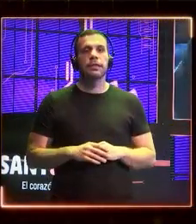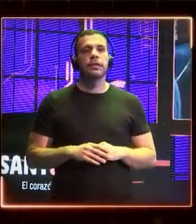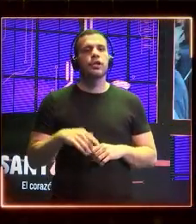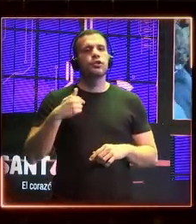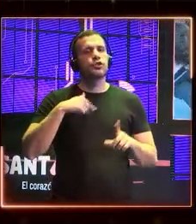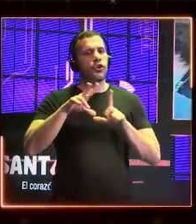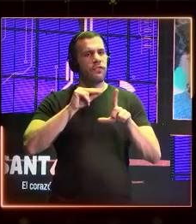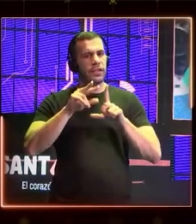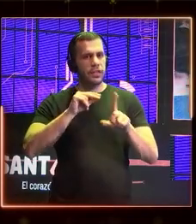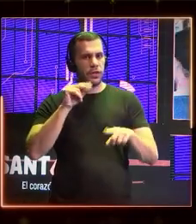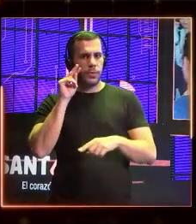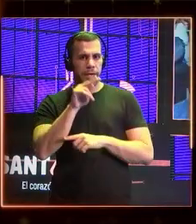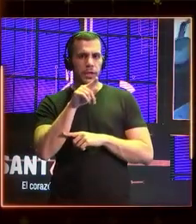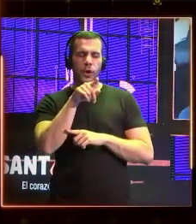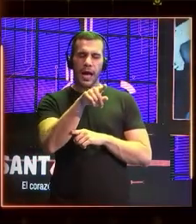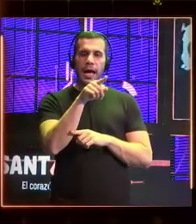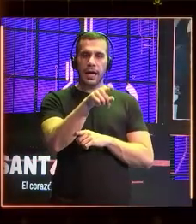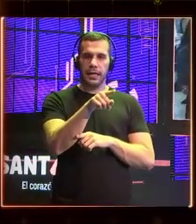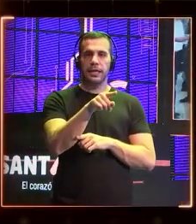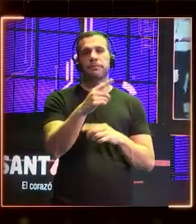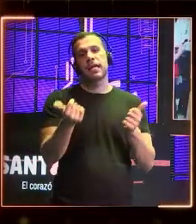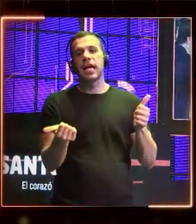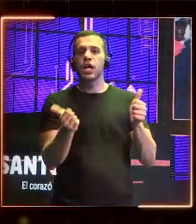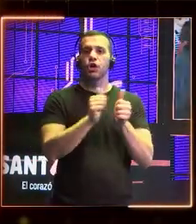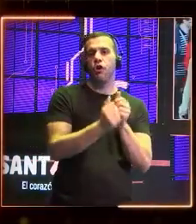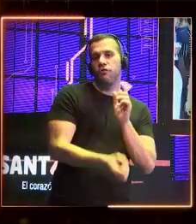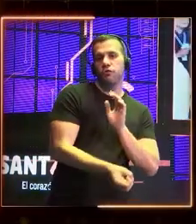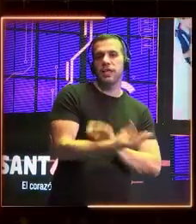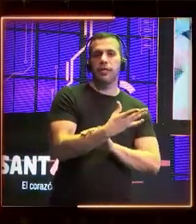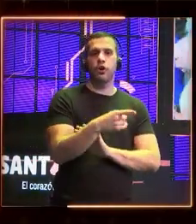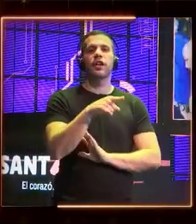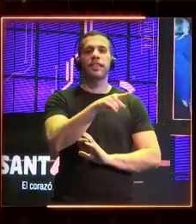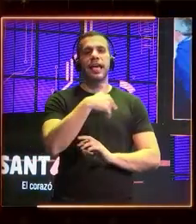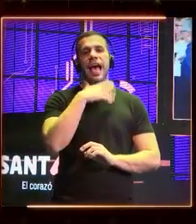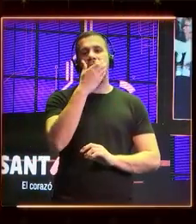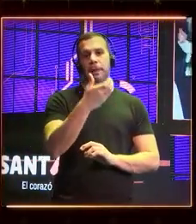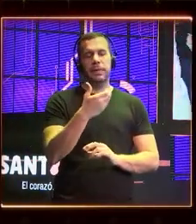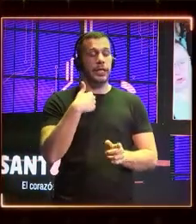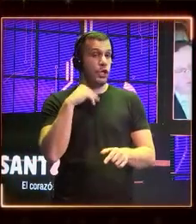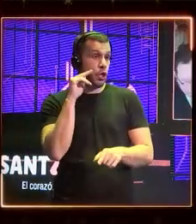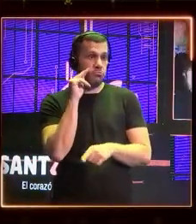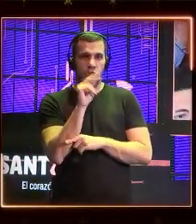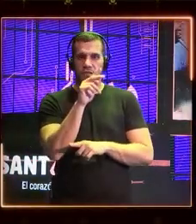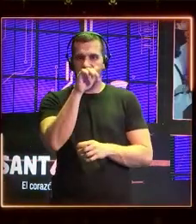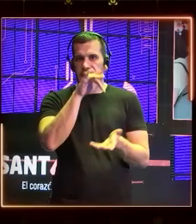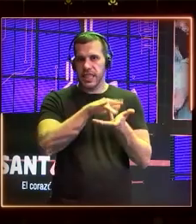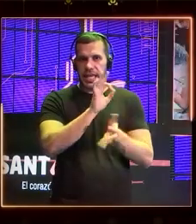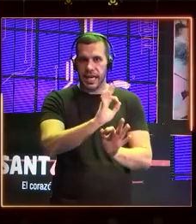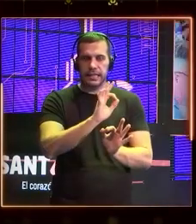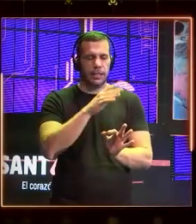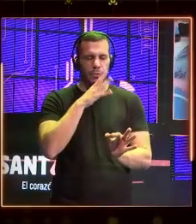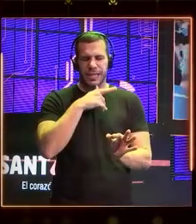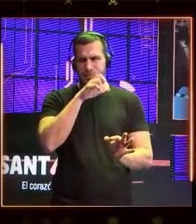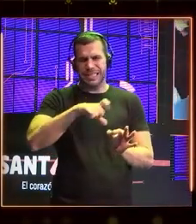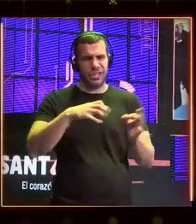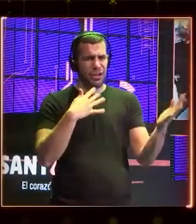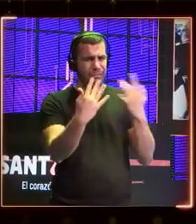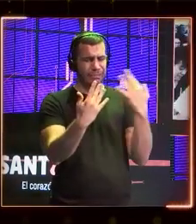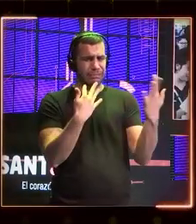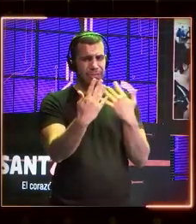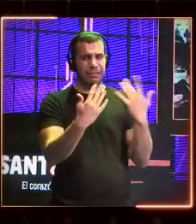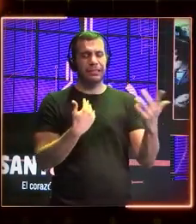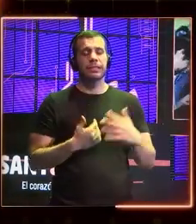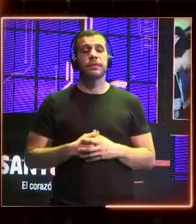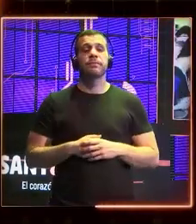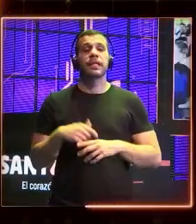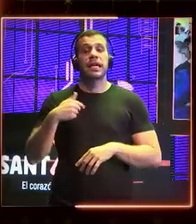dado d cuenta que está el cofundador de Apple Steve warn por ahí y no lo vi en su momento porque había tantísima gente que es una barbaridad el edificio yo estaba al lado de un